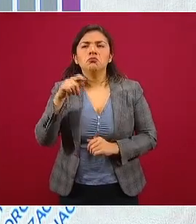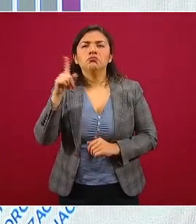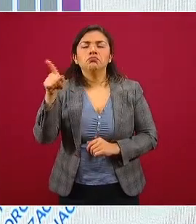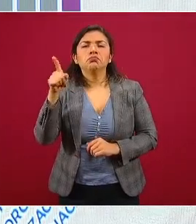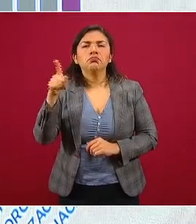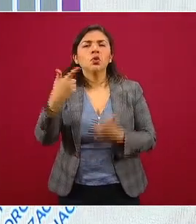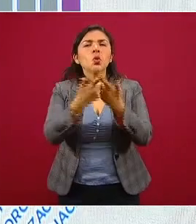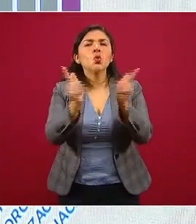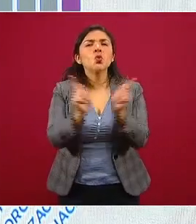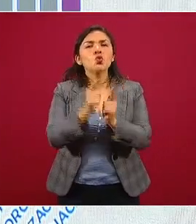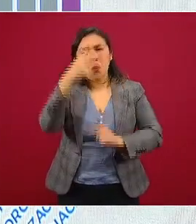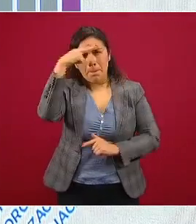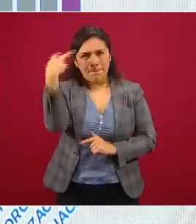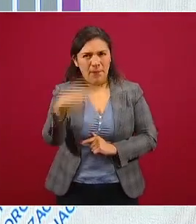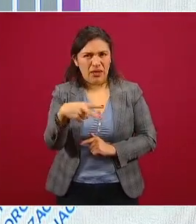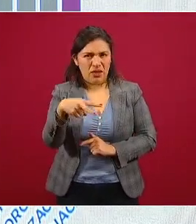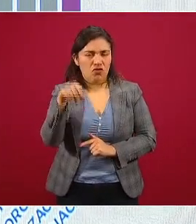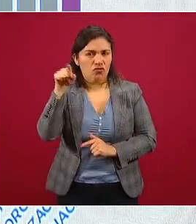Grupo México.